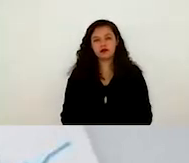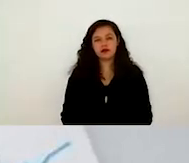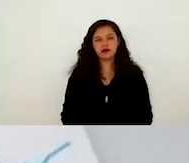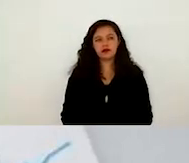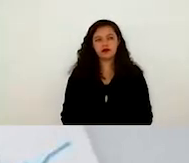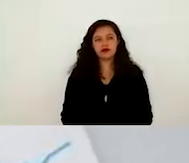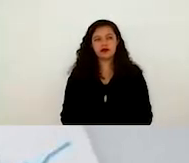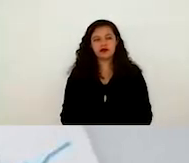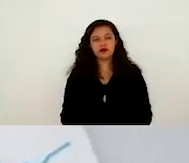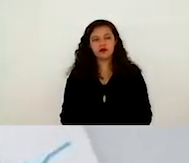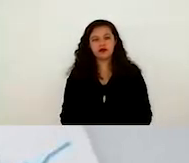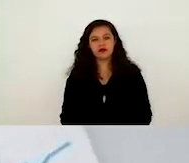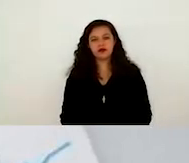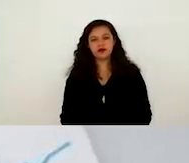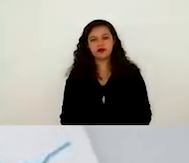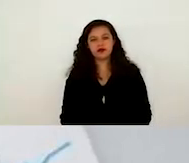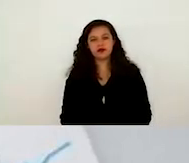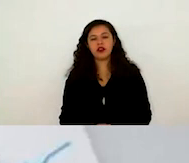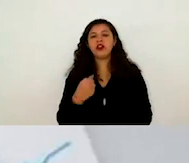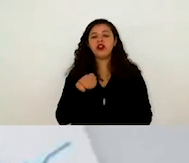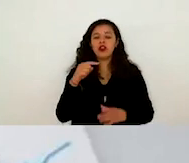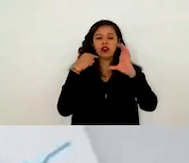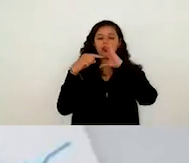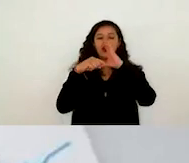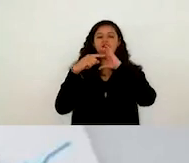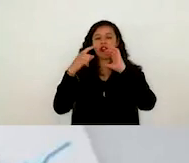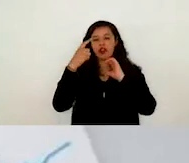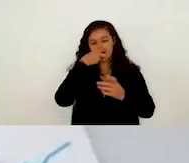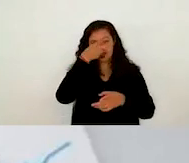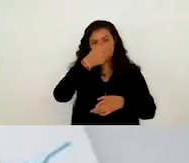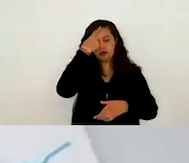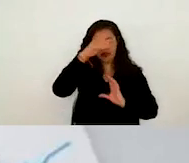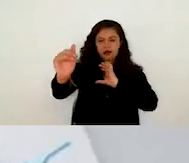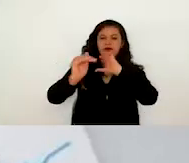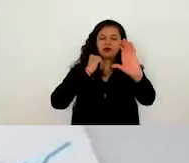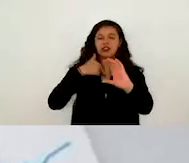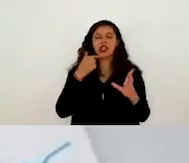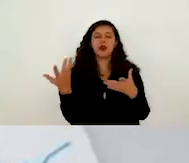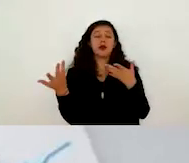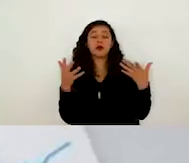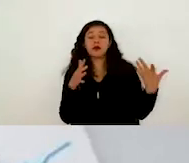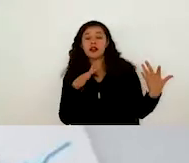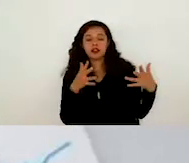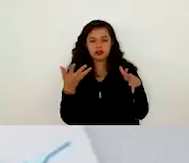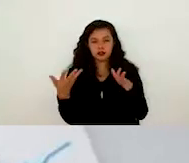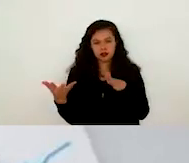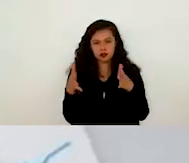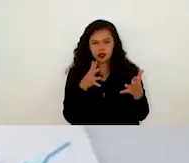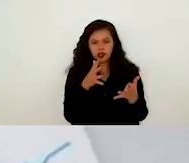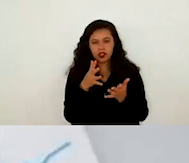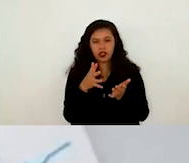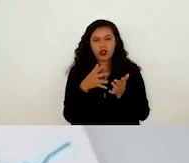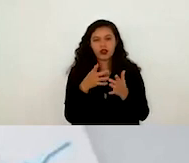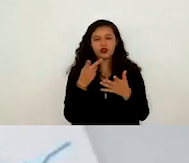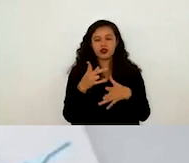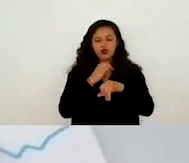les puedo compartir un correo para que me las hagan llegar a ese correo y yo más o menos darme cuenta de de la información que